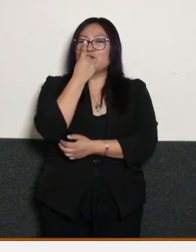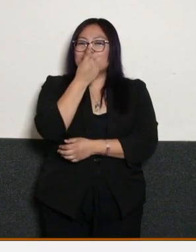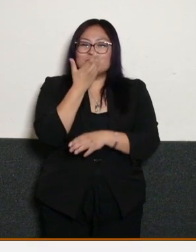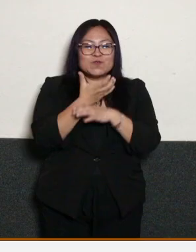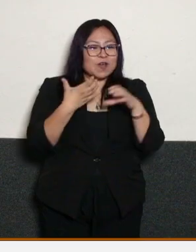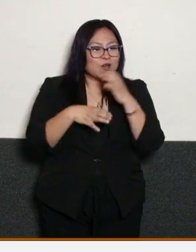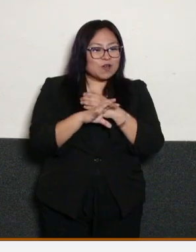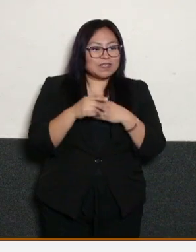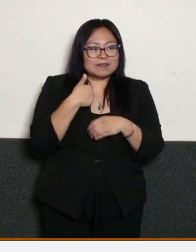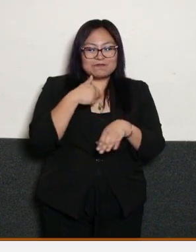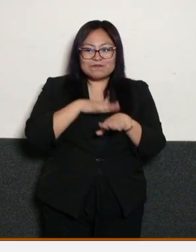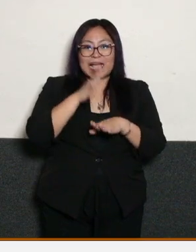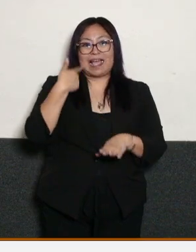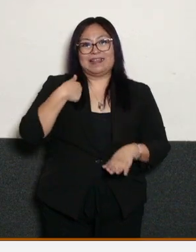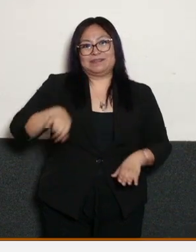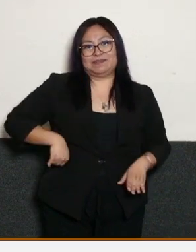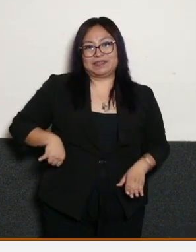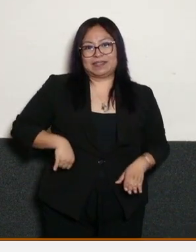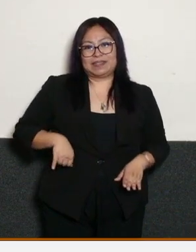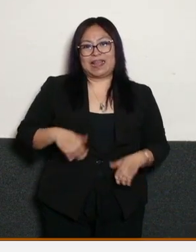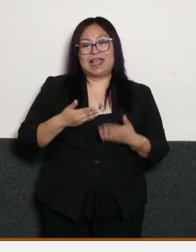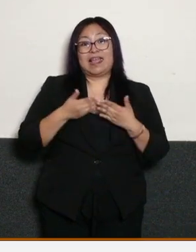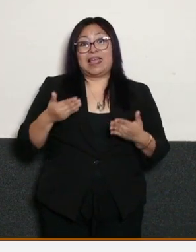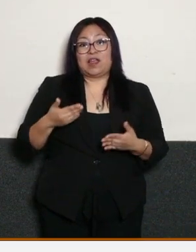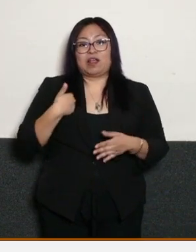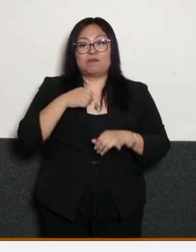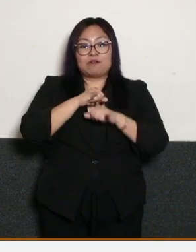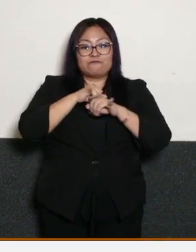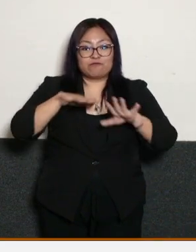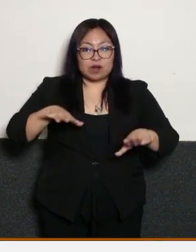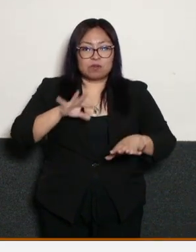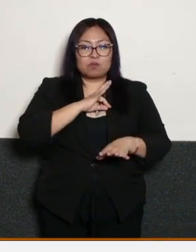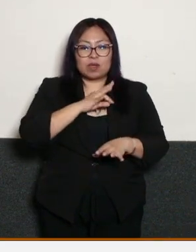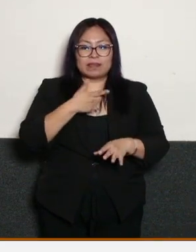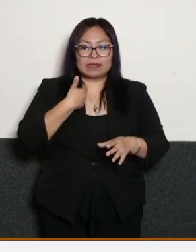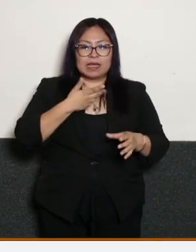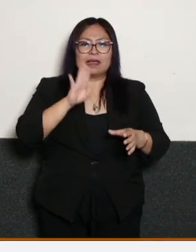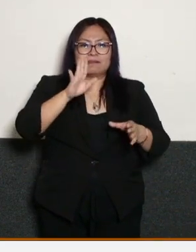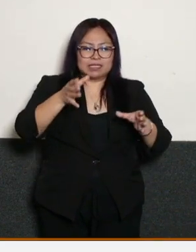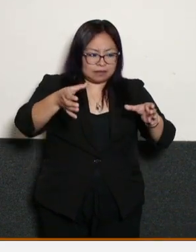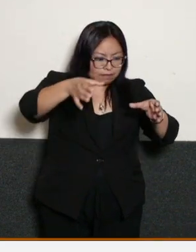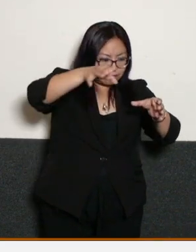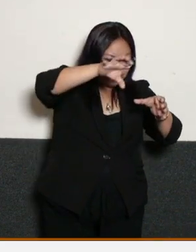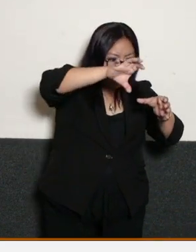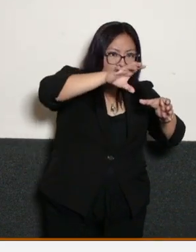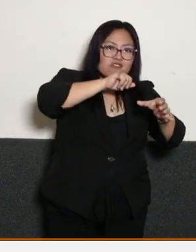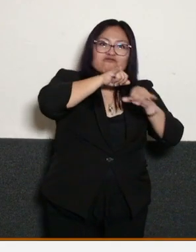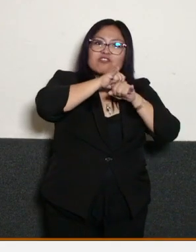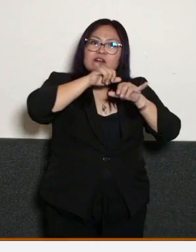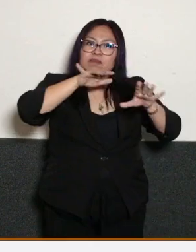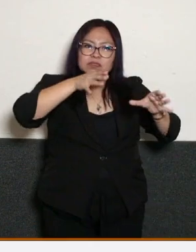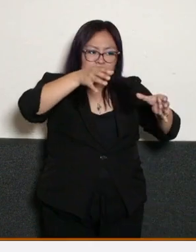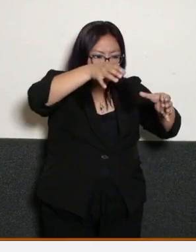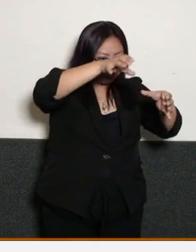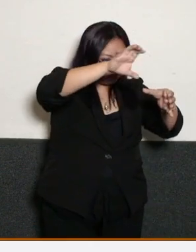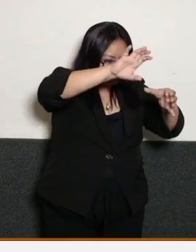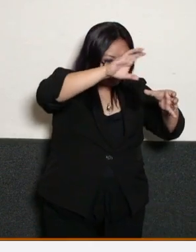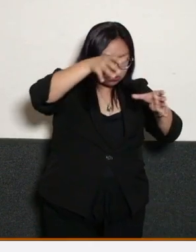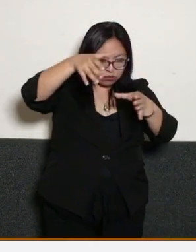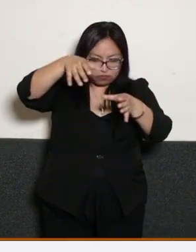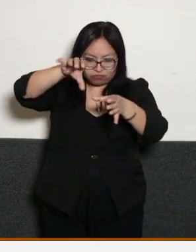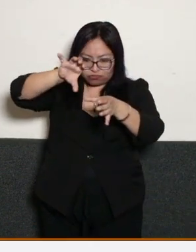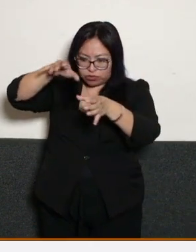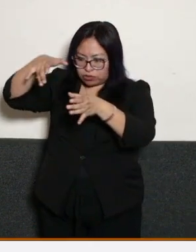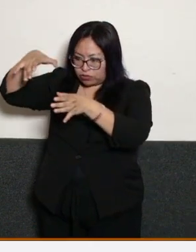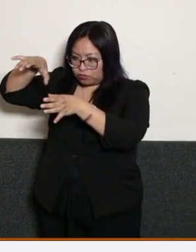interesan es cómo vaciamos esa información en recipientes. No nada más es